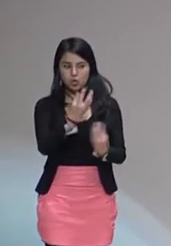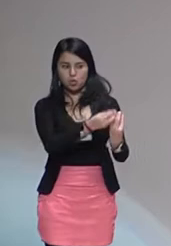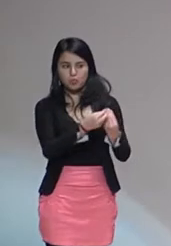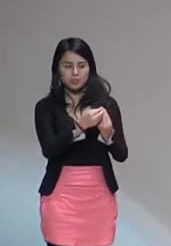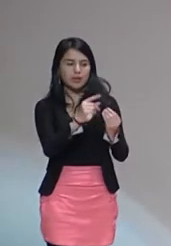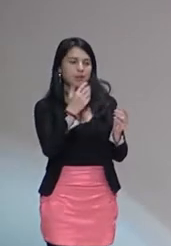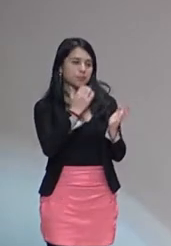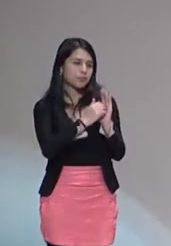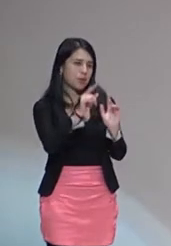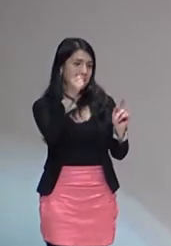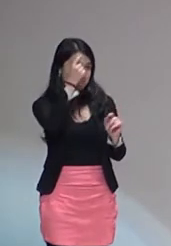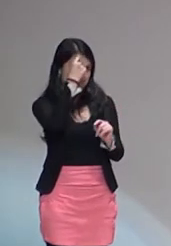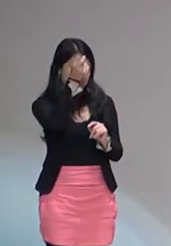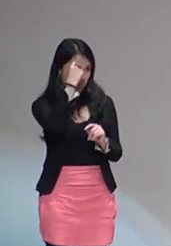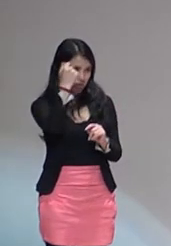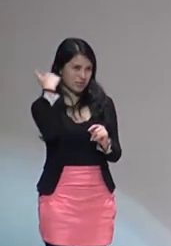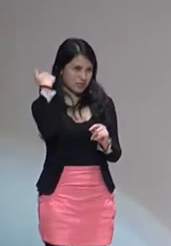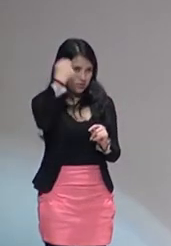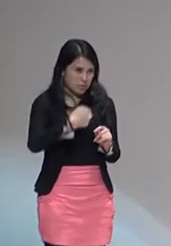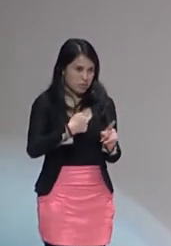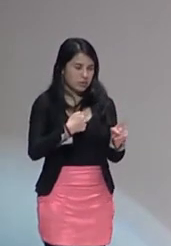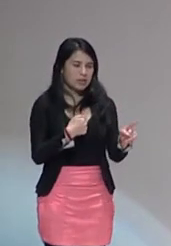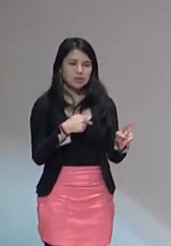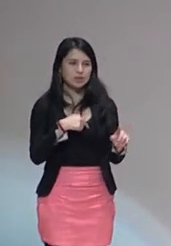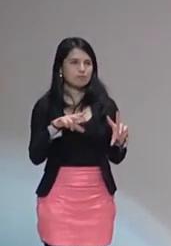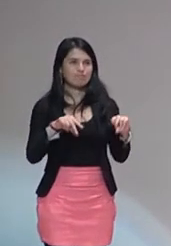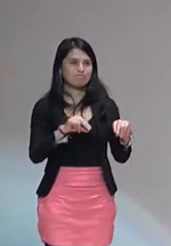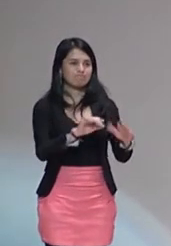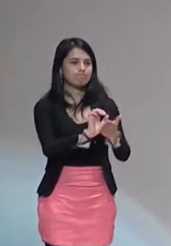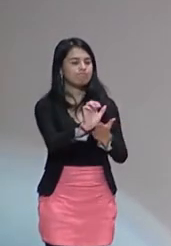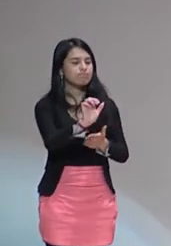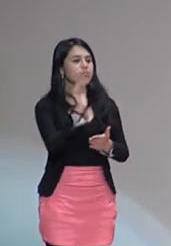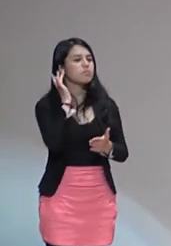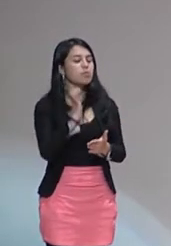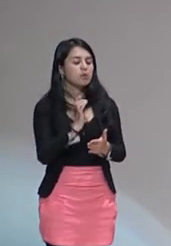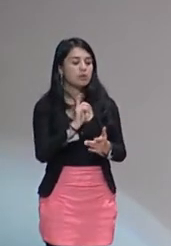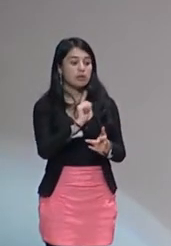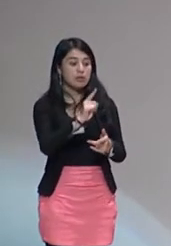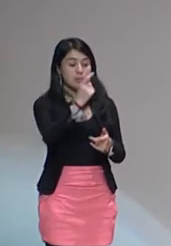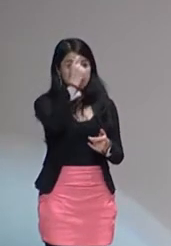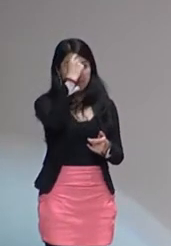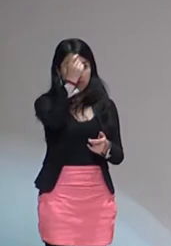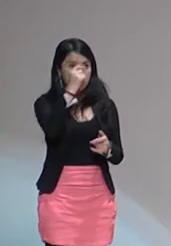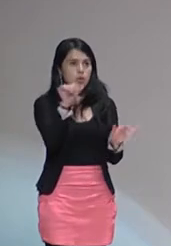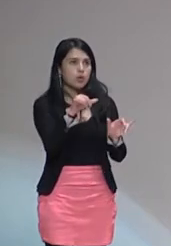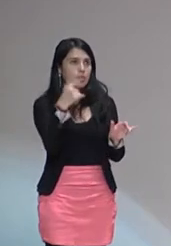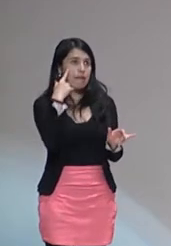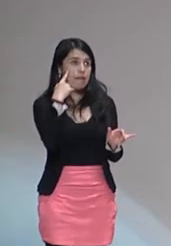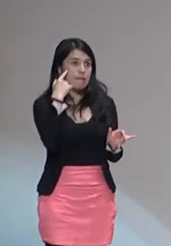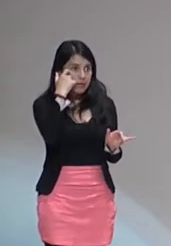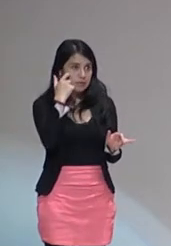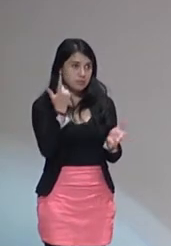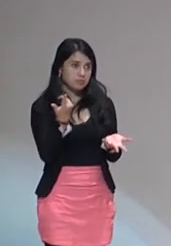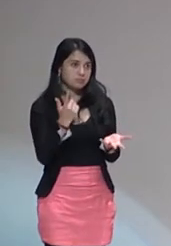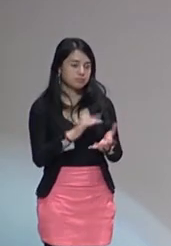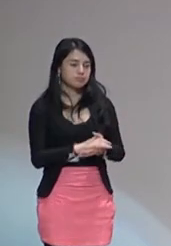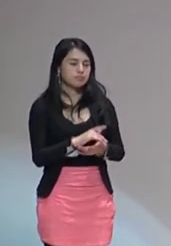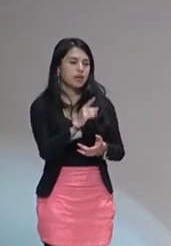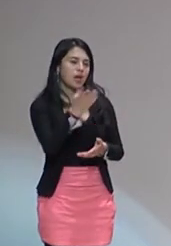memoria principalmente, no les jalan mucho porque el tema de memoria es un riesgo. Le contaba que